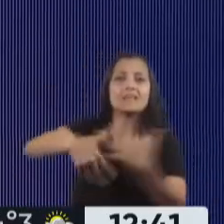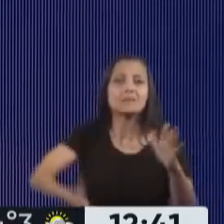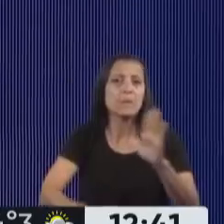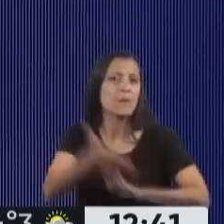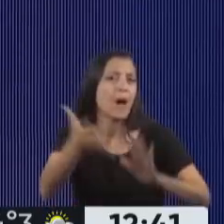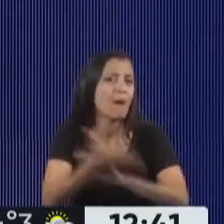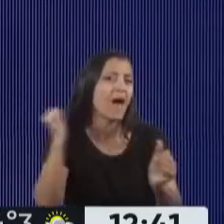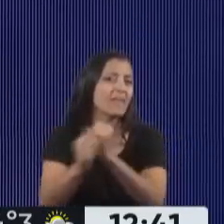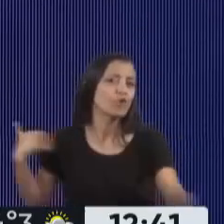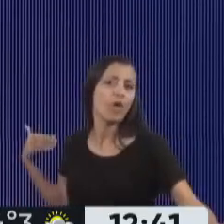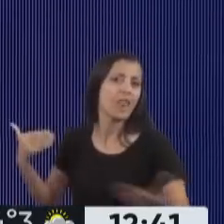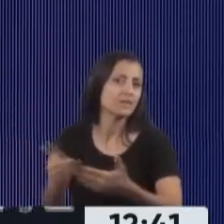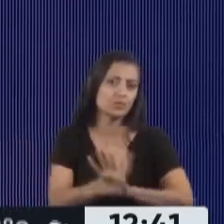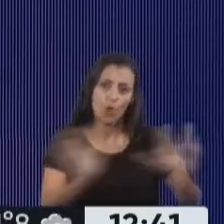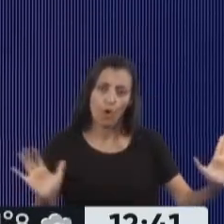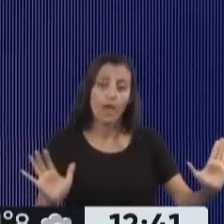historia argentina,